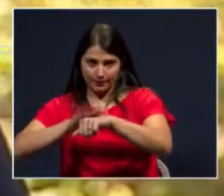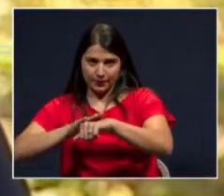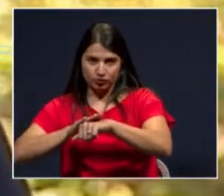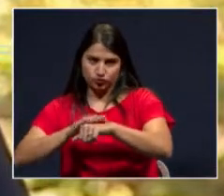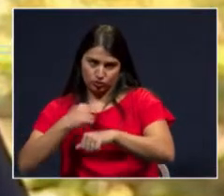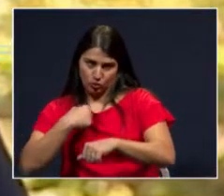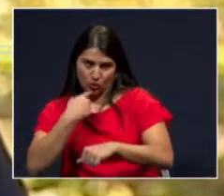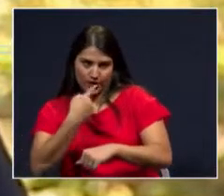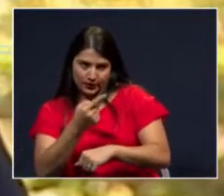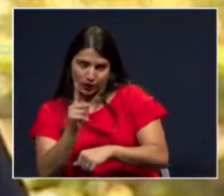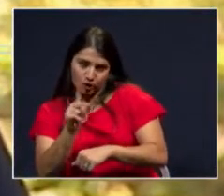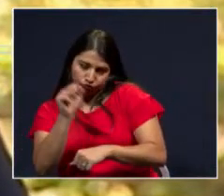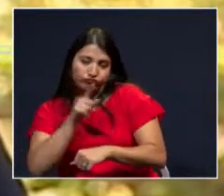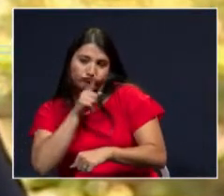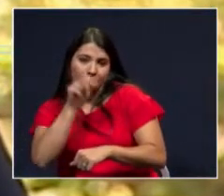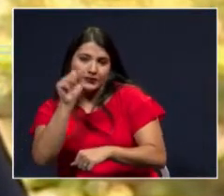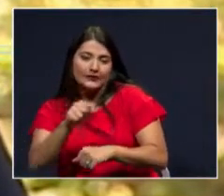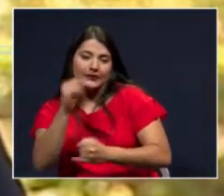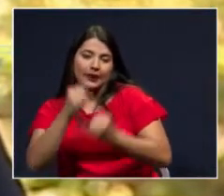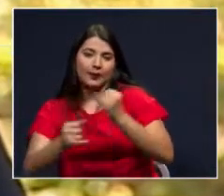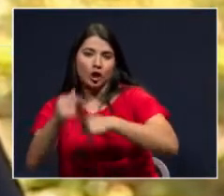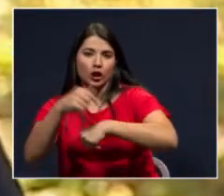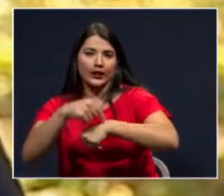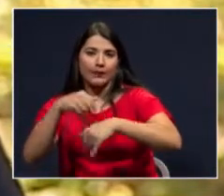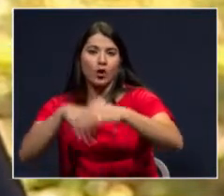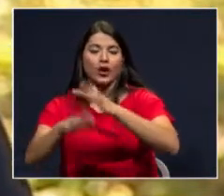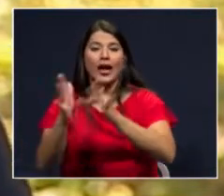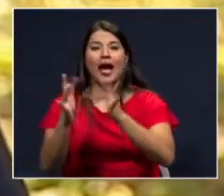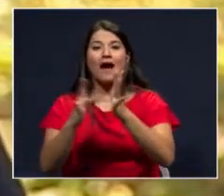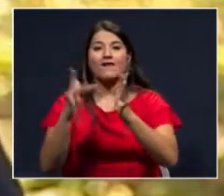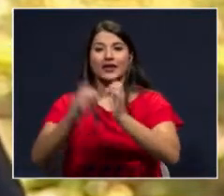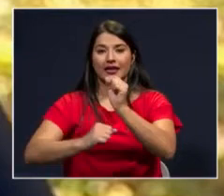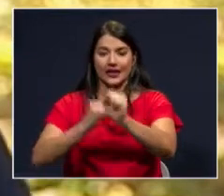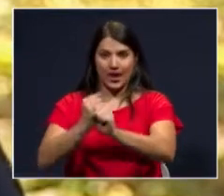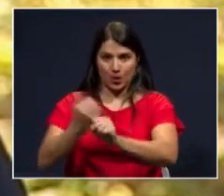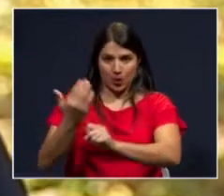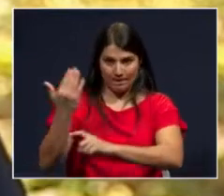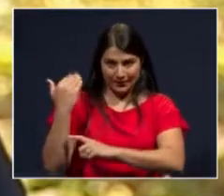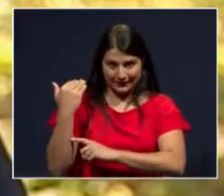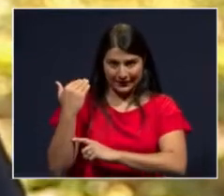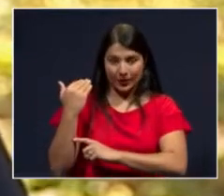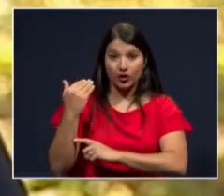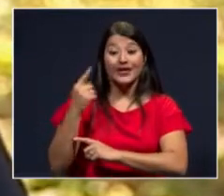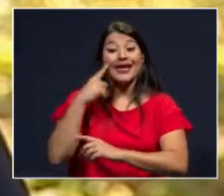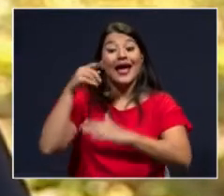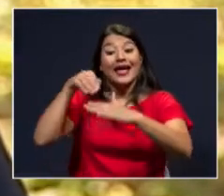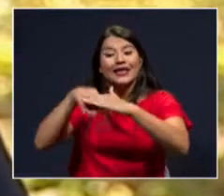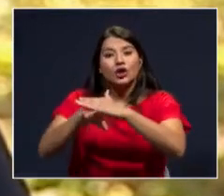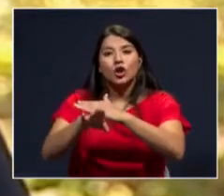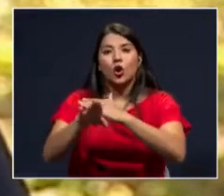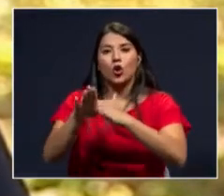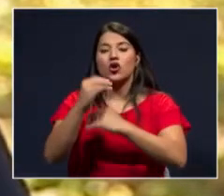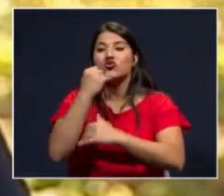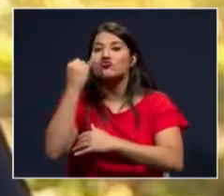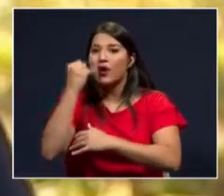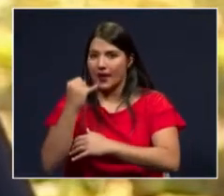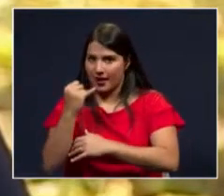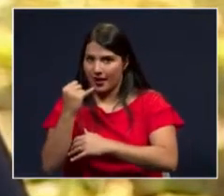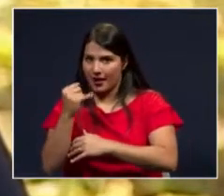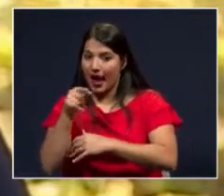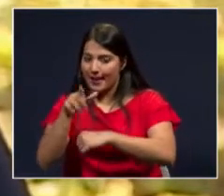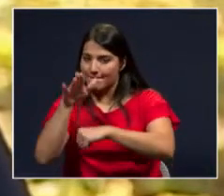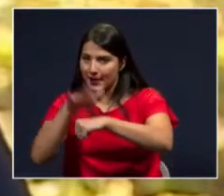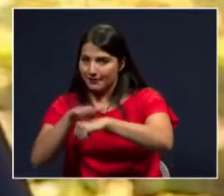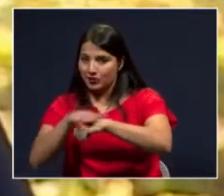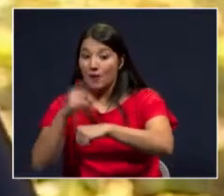negar, expiró en abril del año pasado, era una visa para Israel, pero ella no está en Israel, ella está